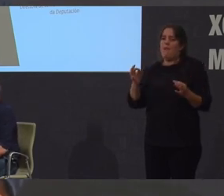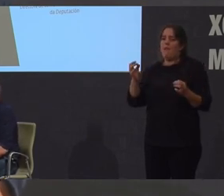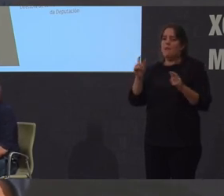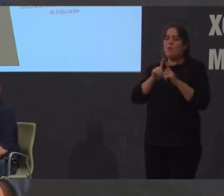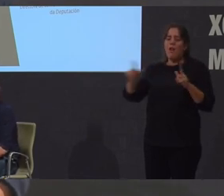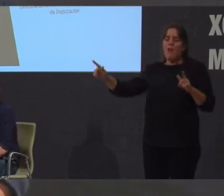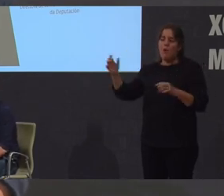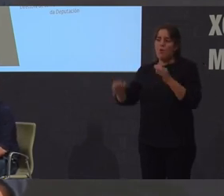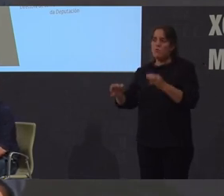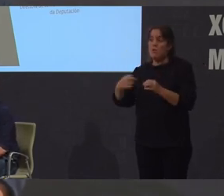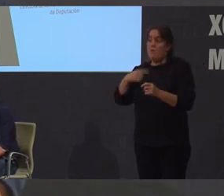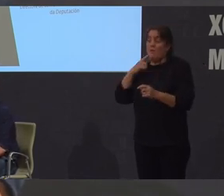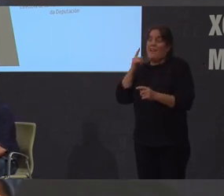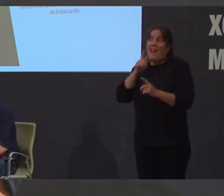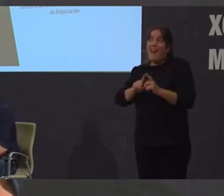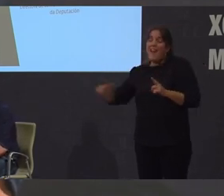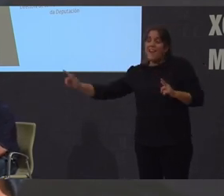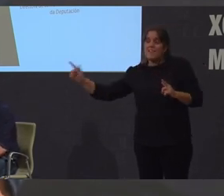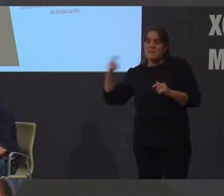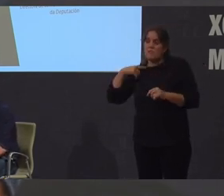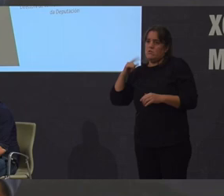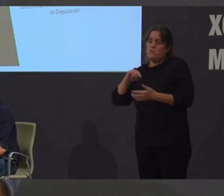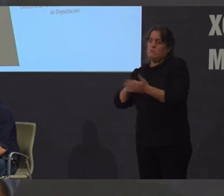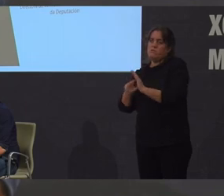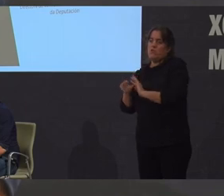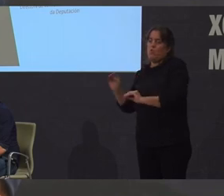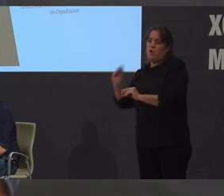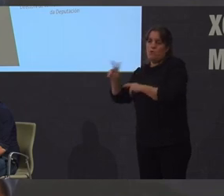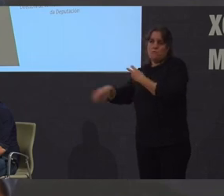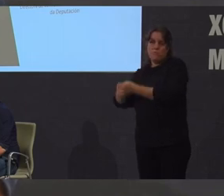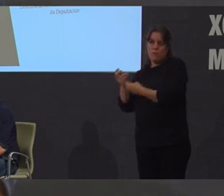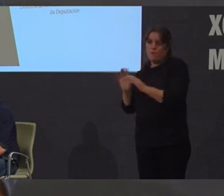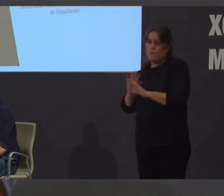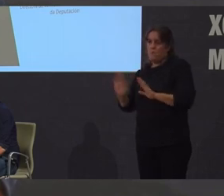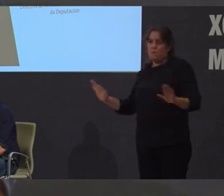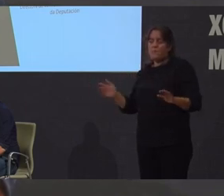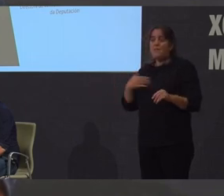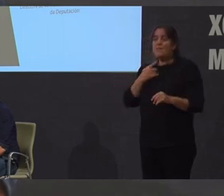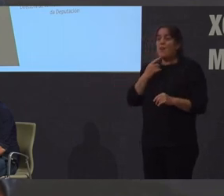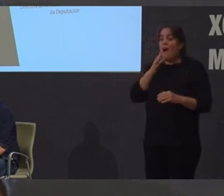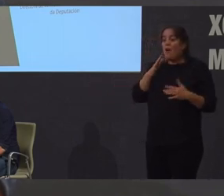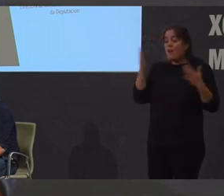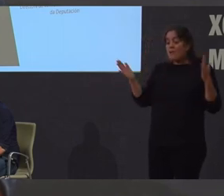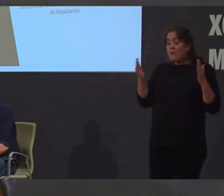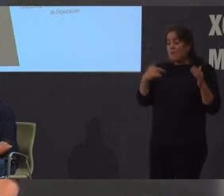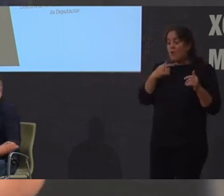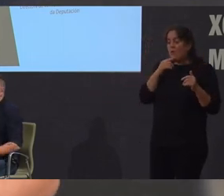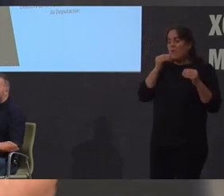y lejísimos de la reparación. Estamos en el momento de la verdad, es decir, en el momento de contar la historia. Cuando yo